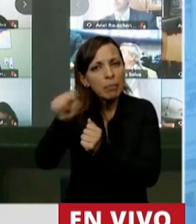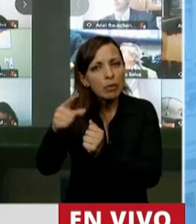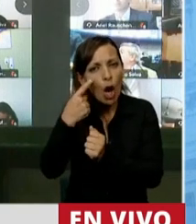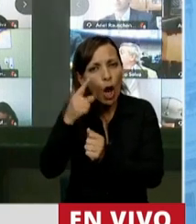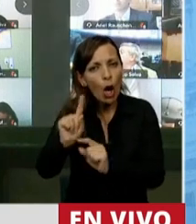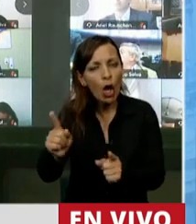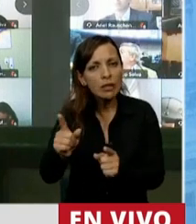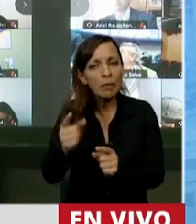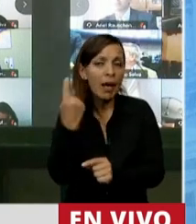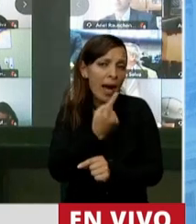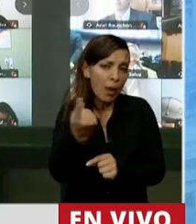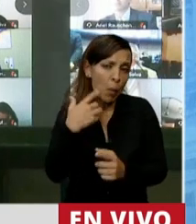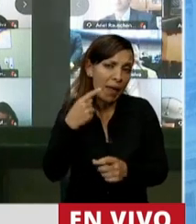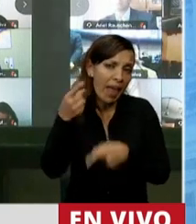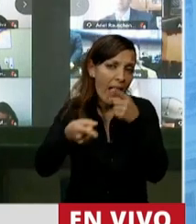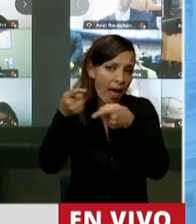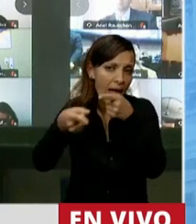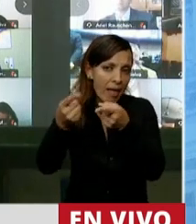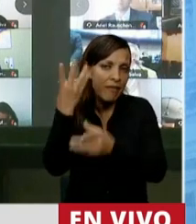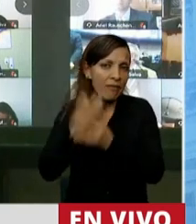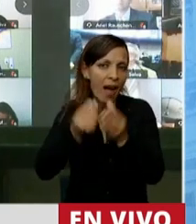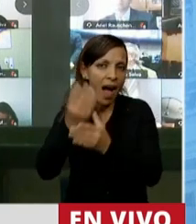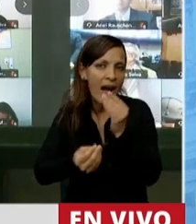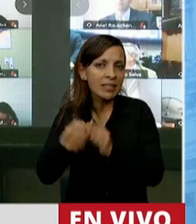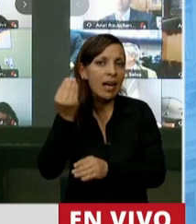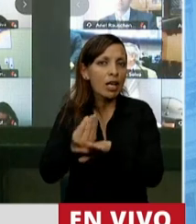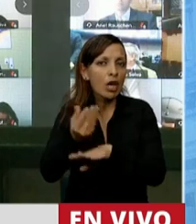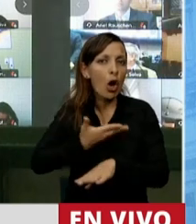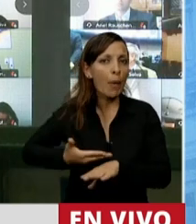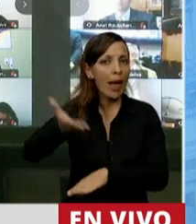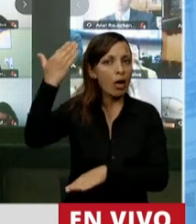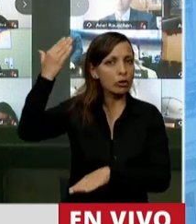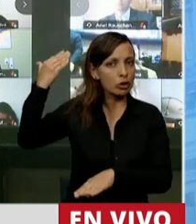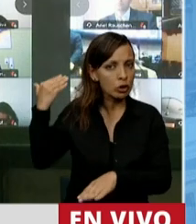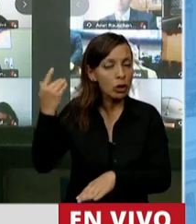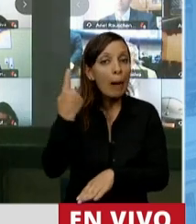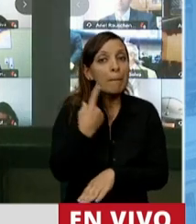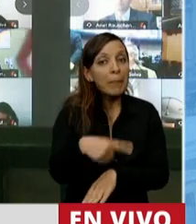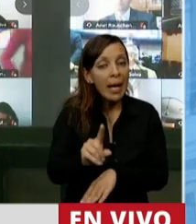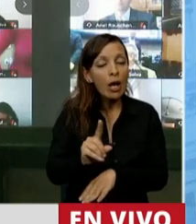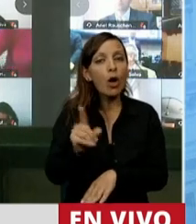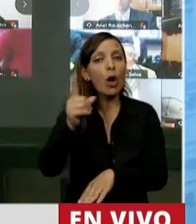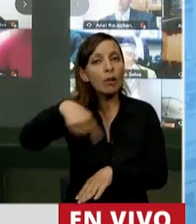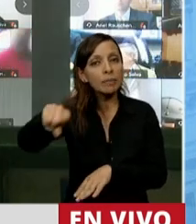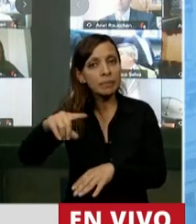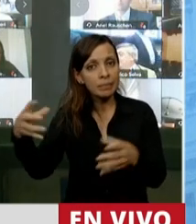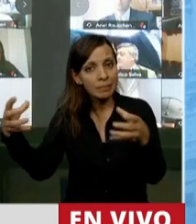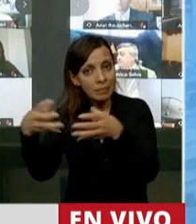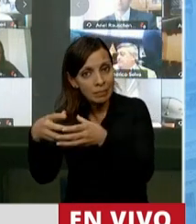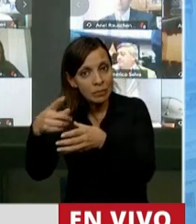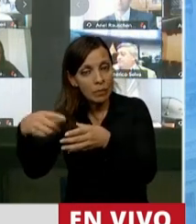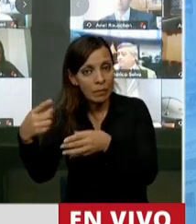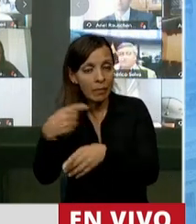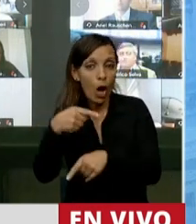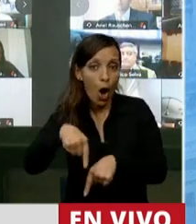supuesto que cada uno podría señalar errores en los gobiernos de cada quien. Pero ustedes, compañeros,